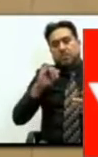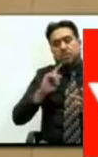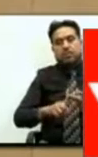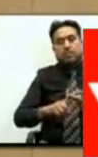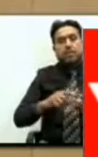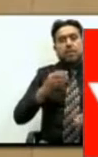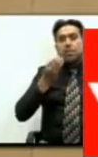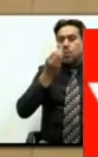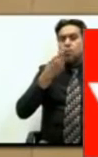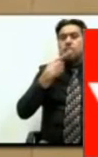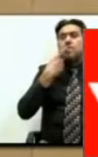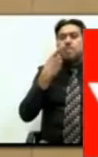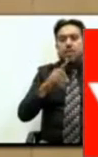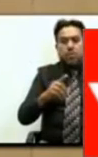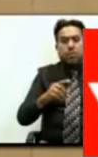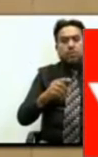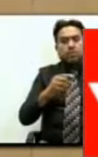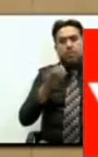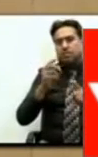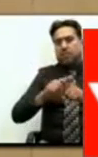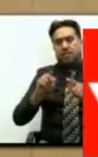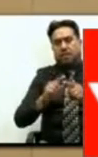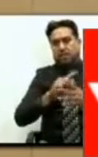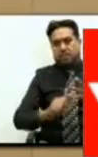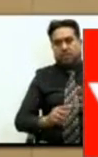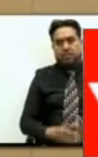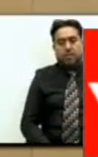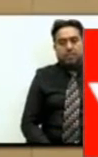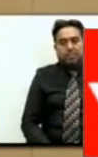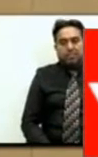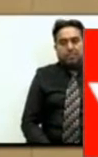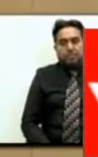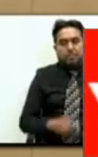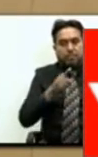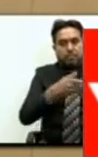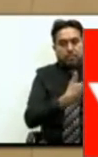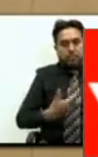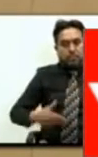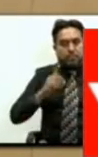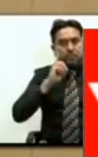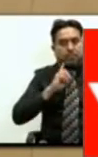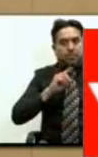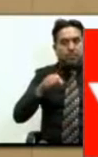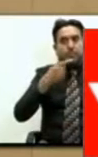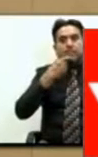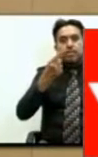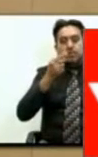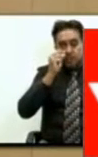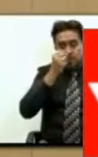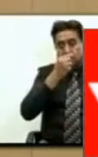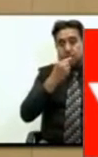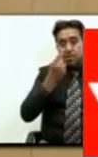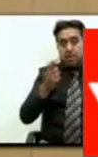se presentaron denuncias sino aparte la ratificaron la presidenta municipal dijo en irapuato la ley